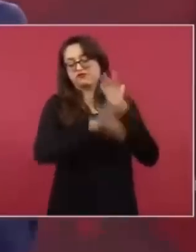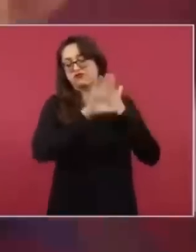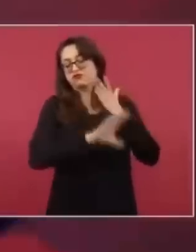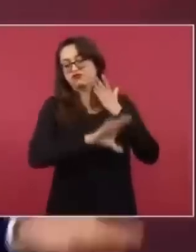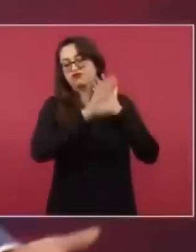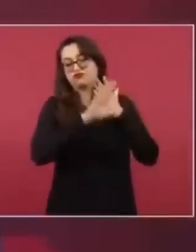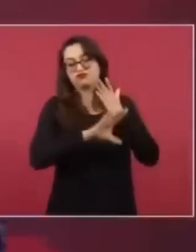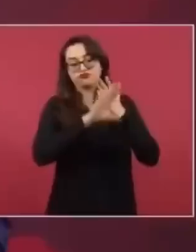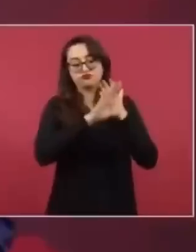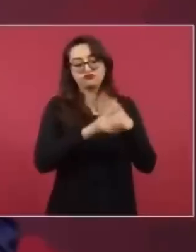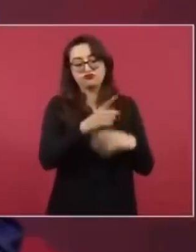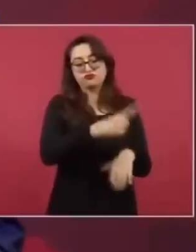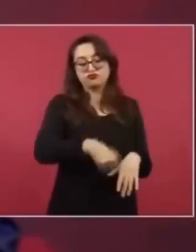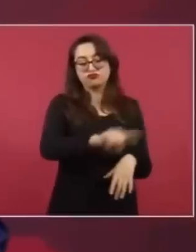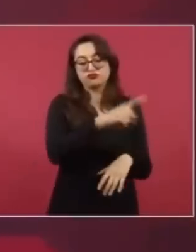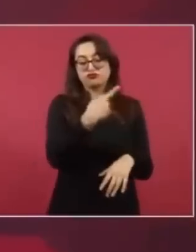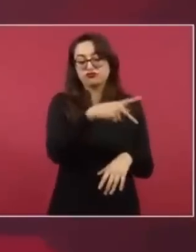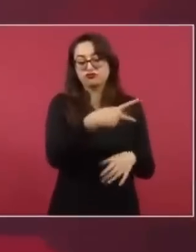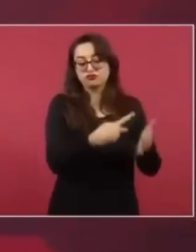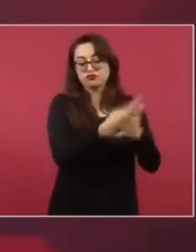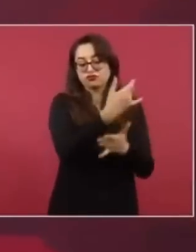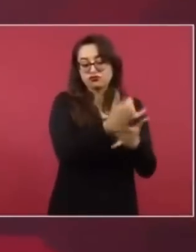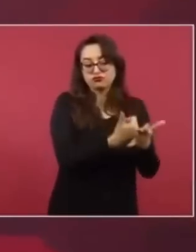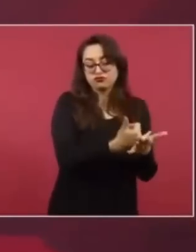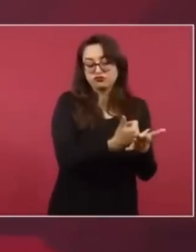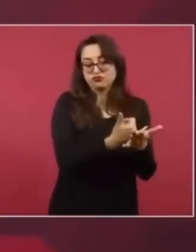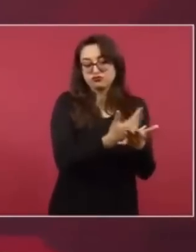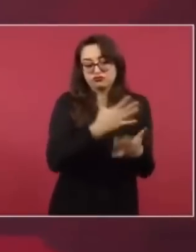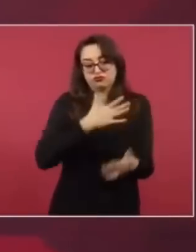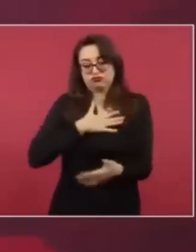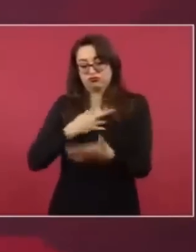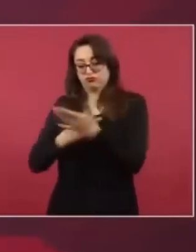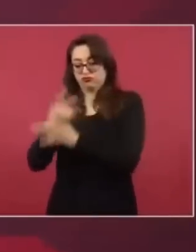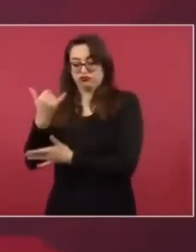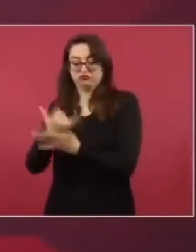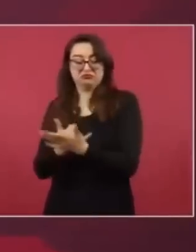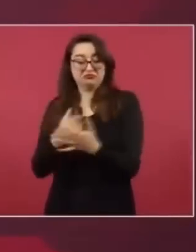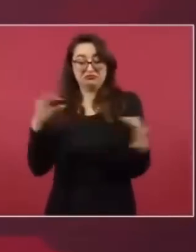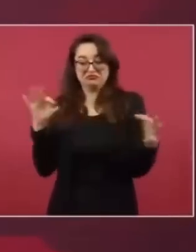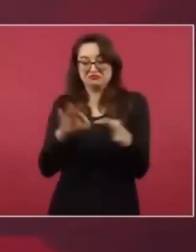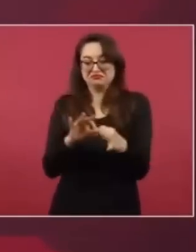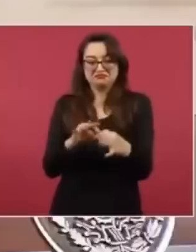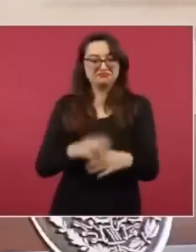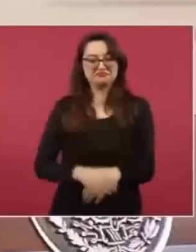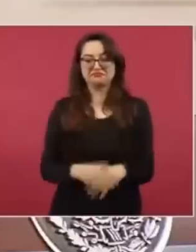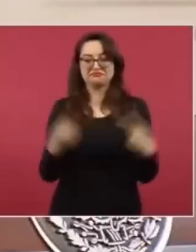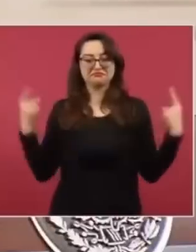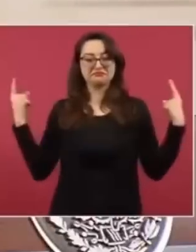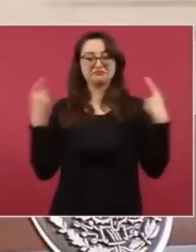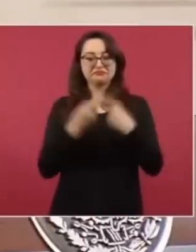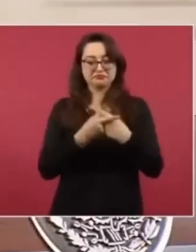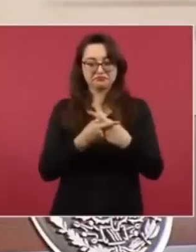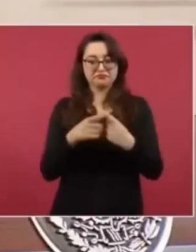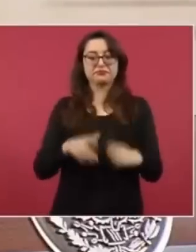que ese instituto de la transparencia no sirve para nada,